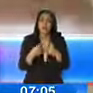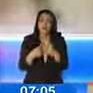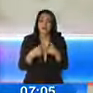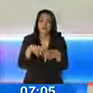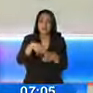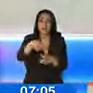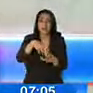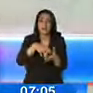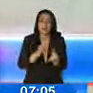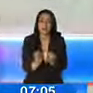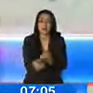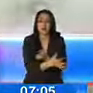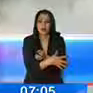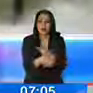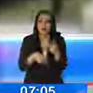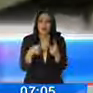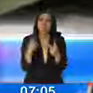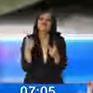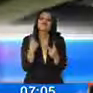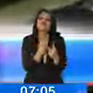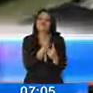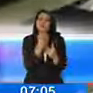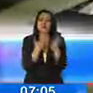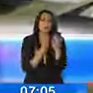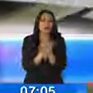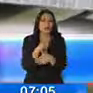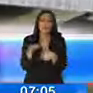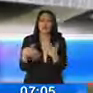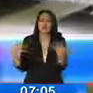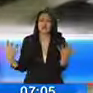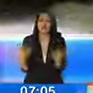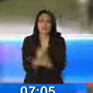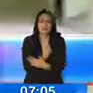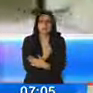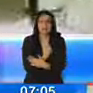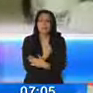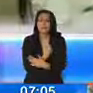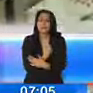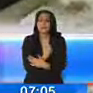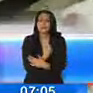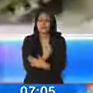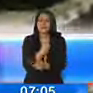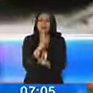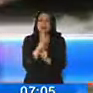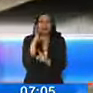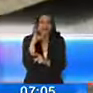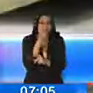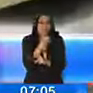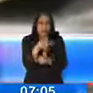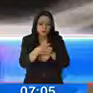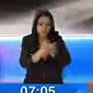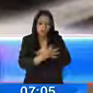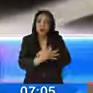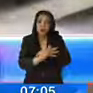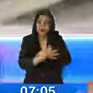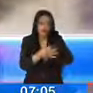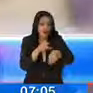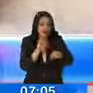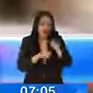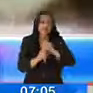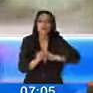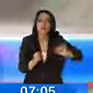estuches, los perfumes, los nuevos toditos barrieron. Mire, tanto es así que se dieron cuenta que este reloj no sirve y este sí lo dejaron